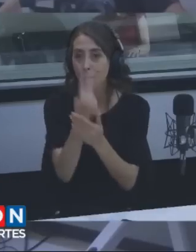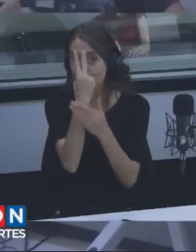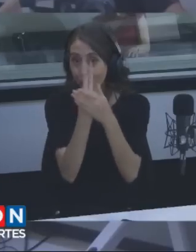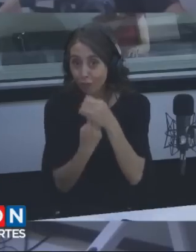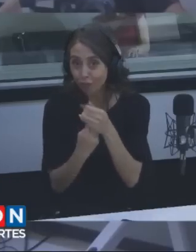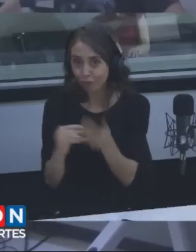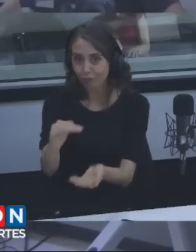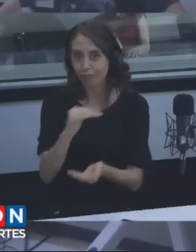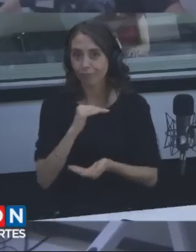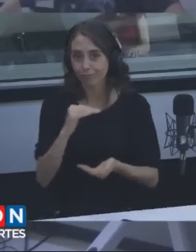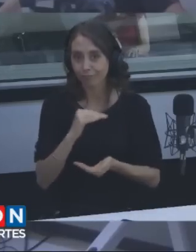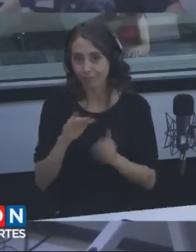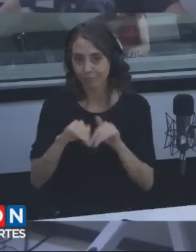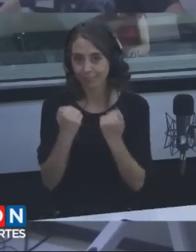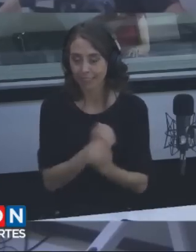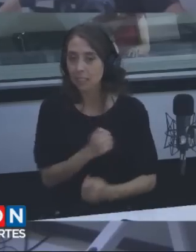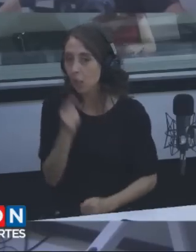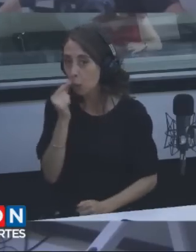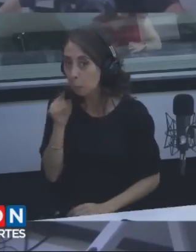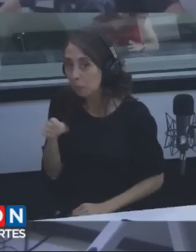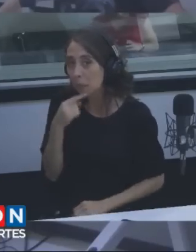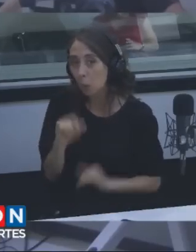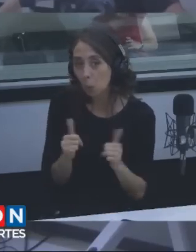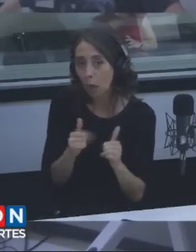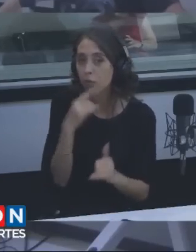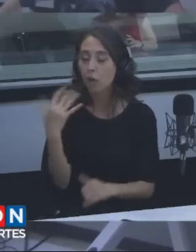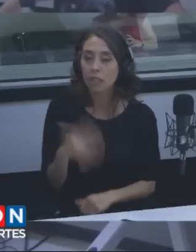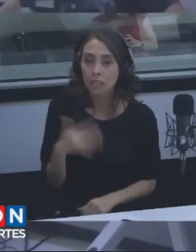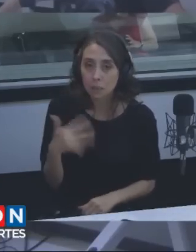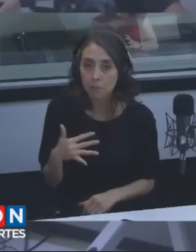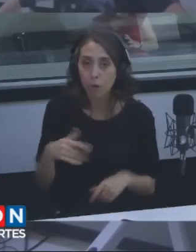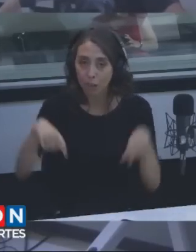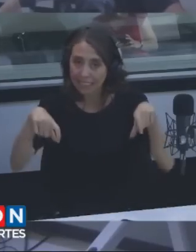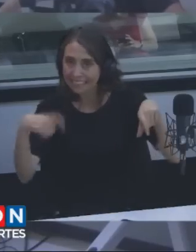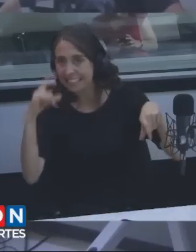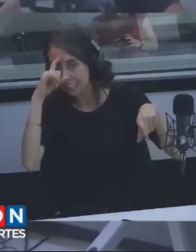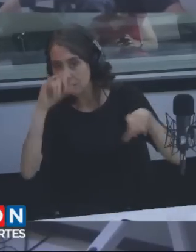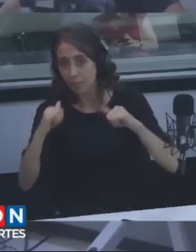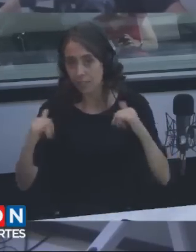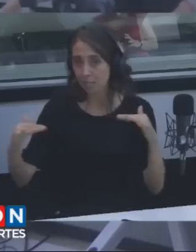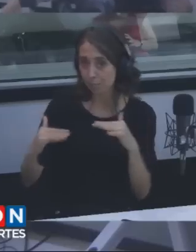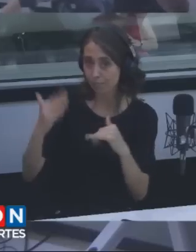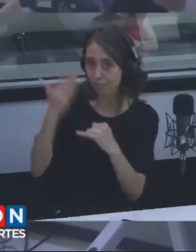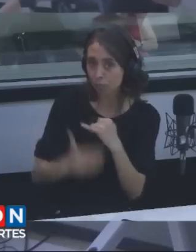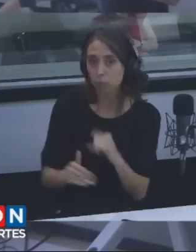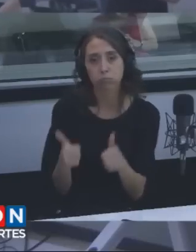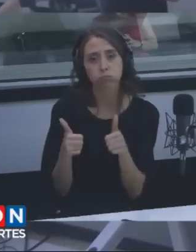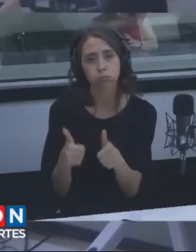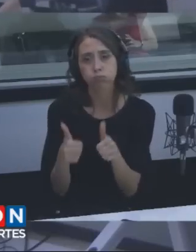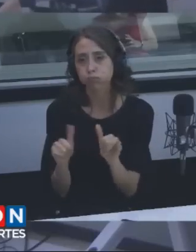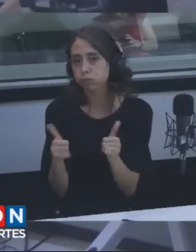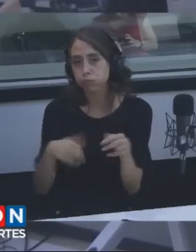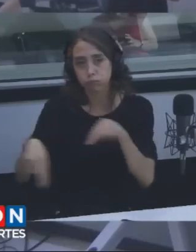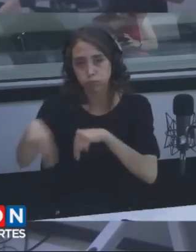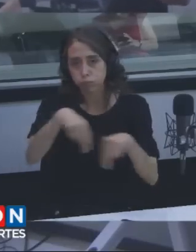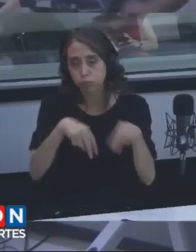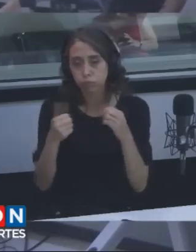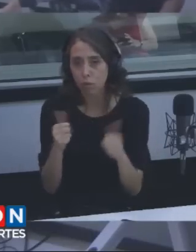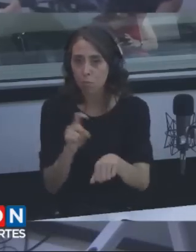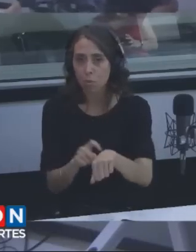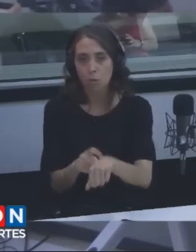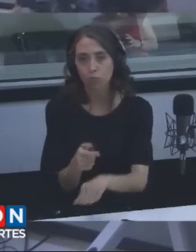Carlos de Apoquindo. Importantísimo, lo hicimos. Cancha difícil, un rival que juega muy bien. que estaba en un momento